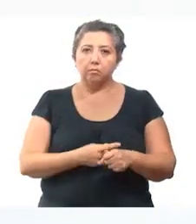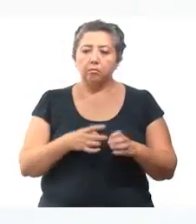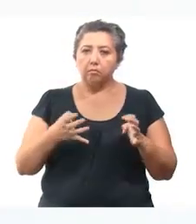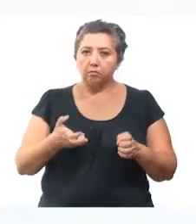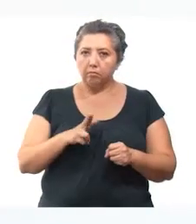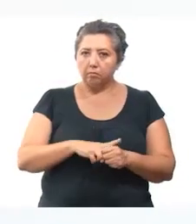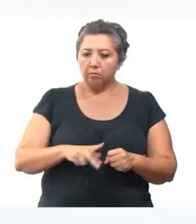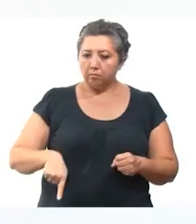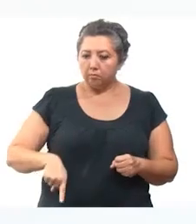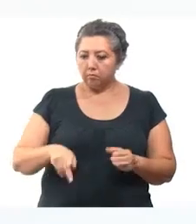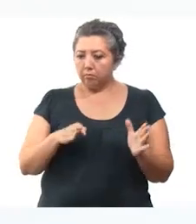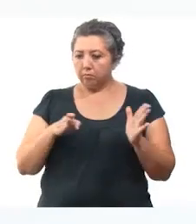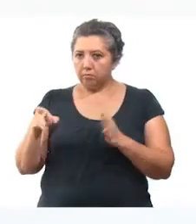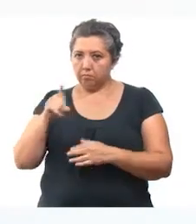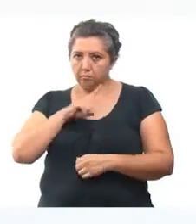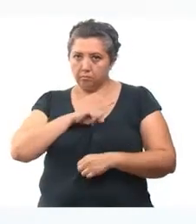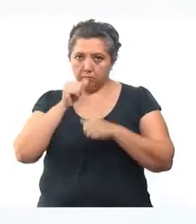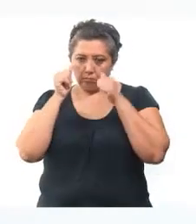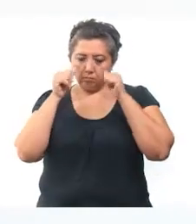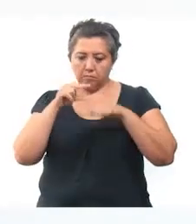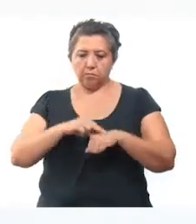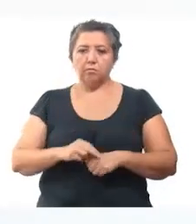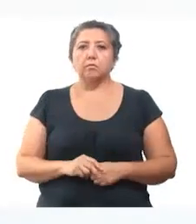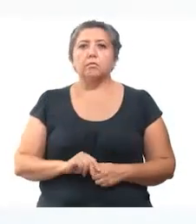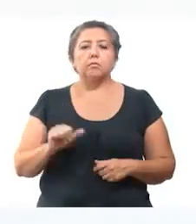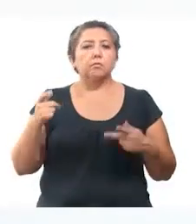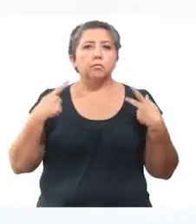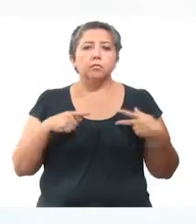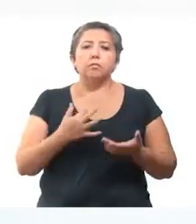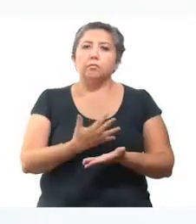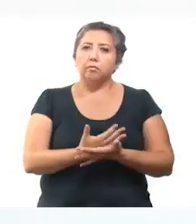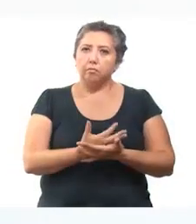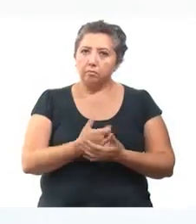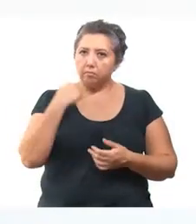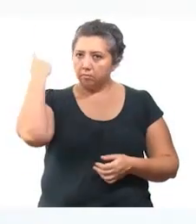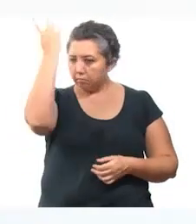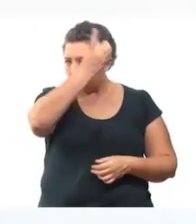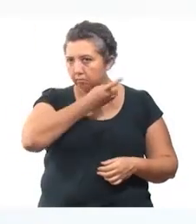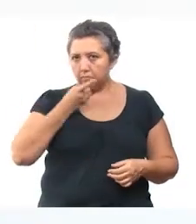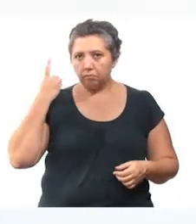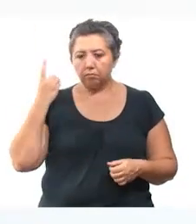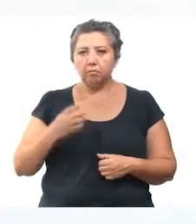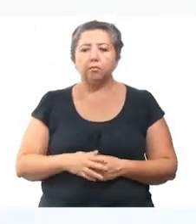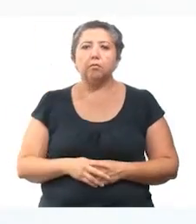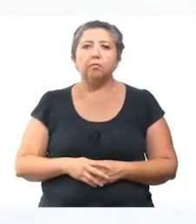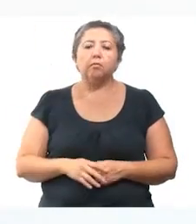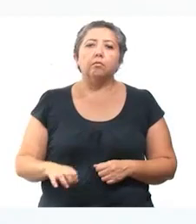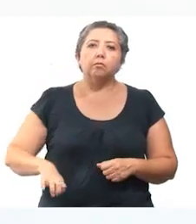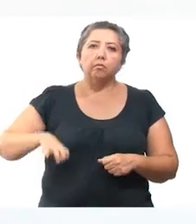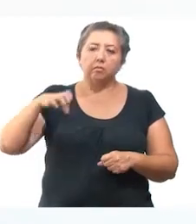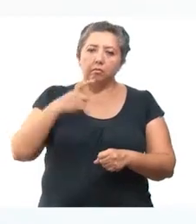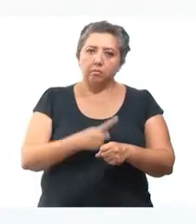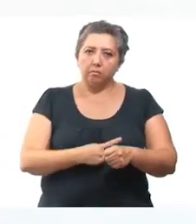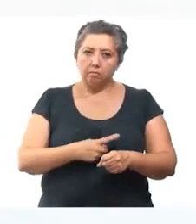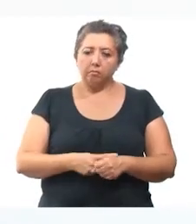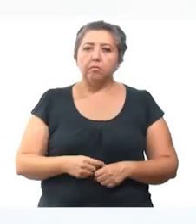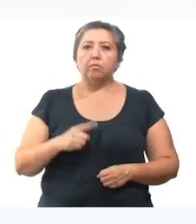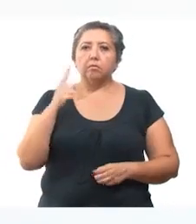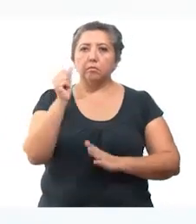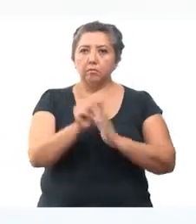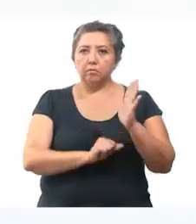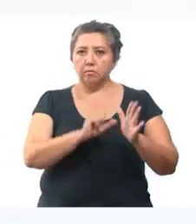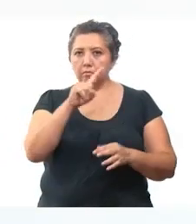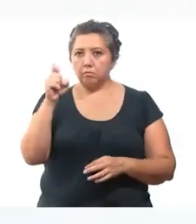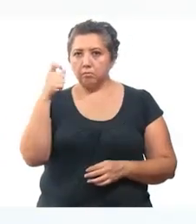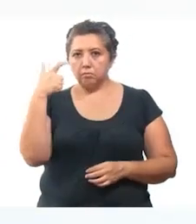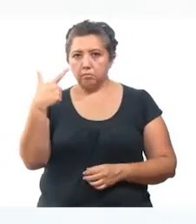positivos están en hospitales públicos y en aislamiento total. Hay otros pacientes a la espera de diagnóstico. El rango de edad de los casos es